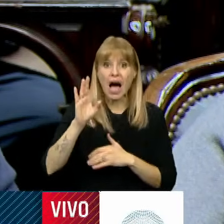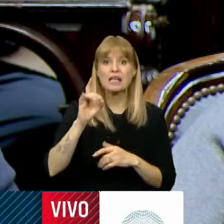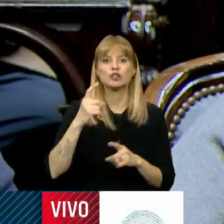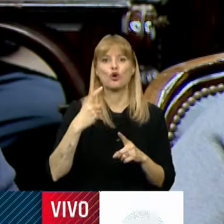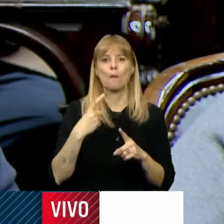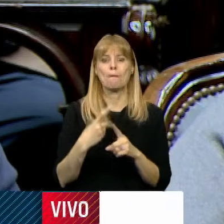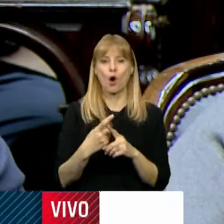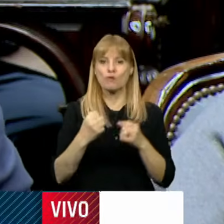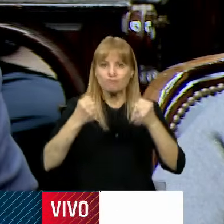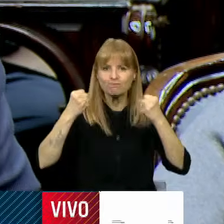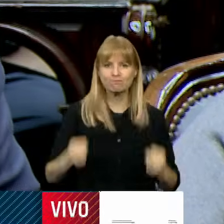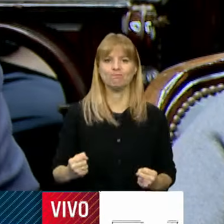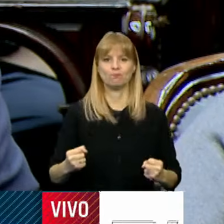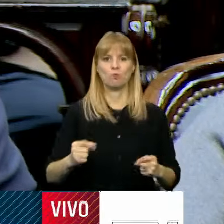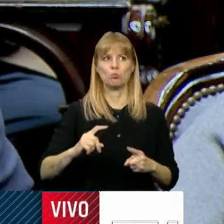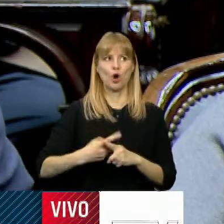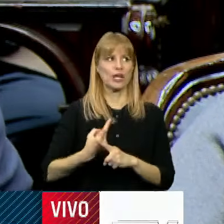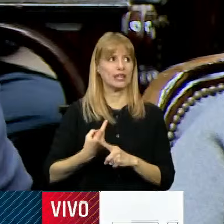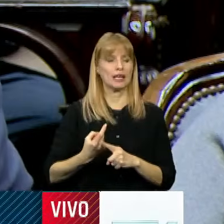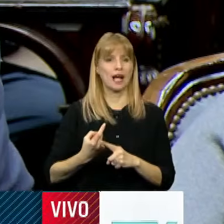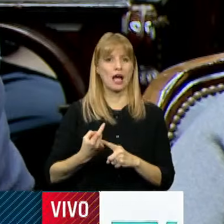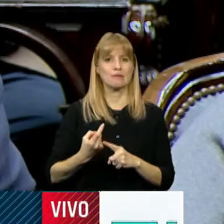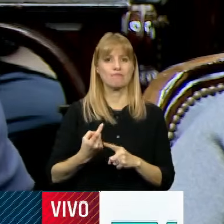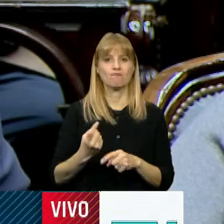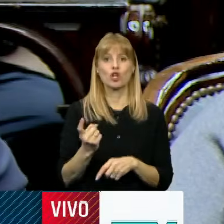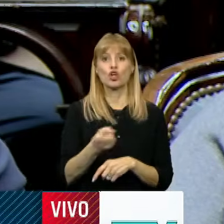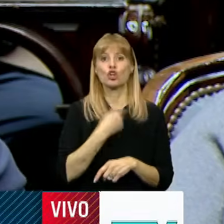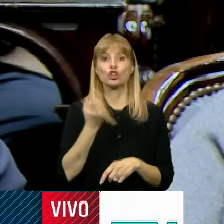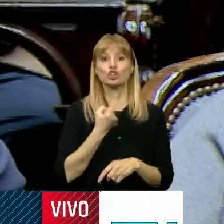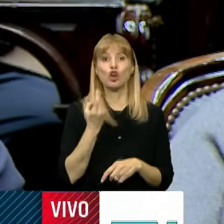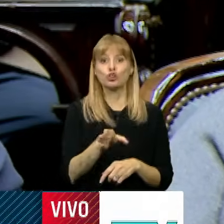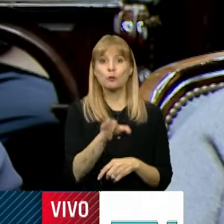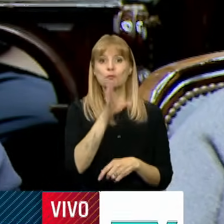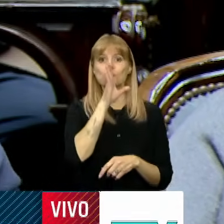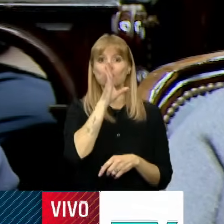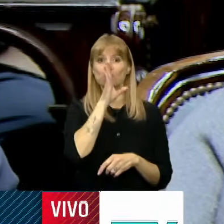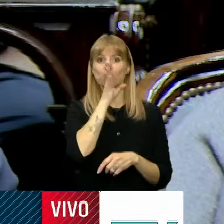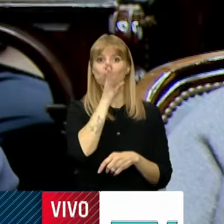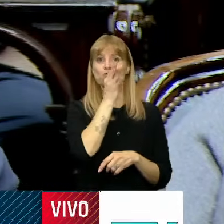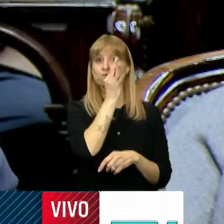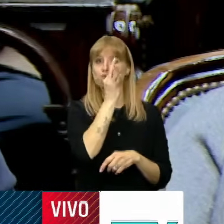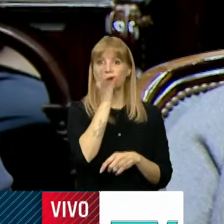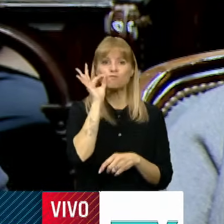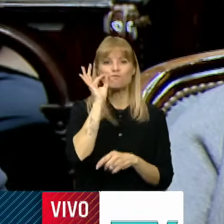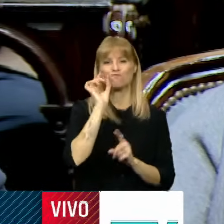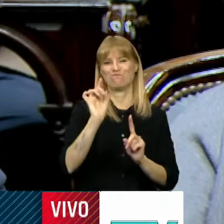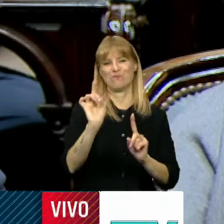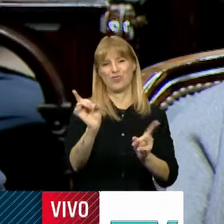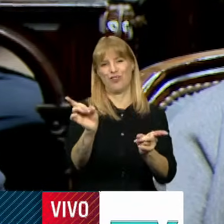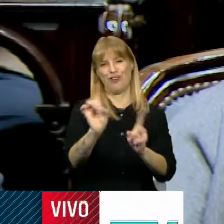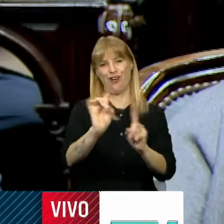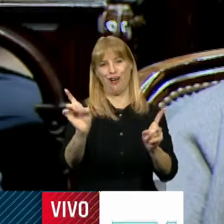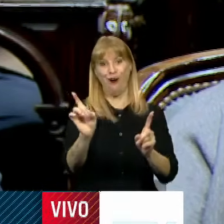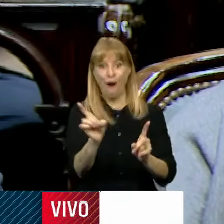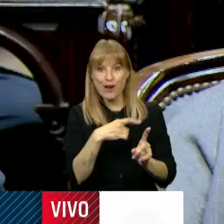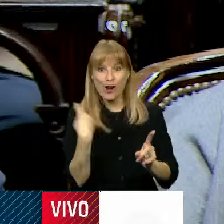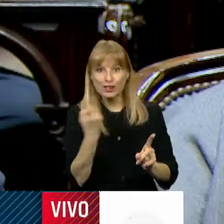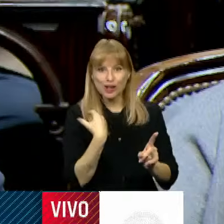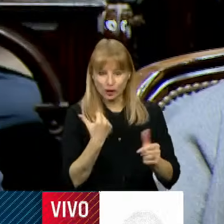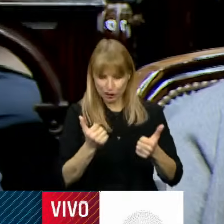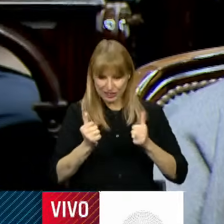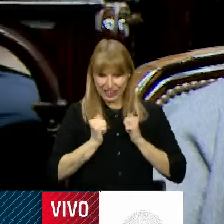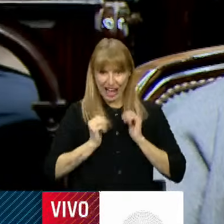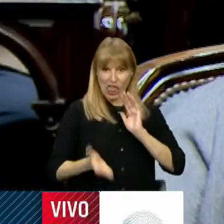convicción política. Nosotros no nos vamos a callar, a nosotros no nos van a sacar de estas